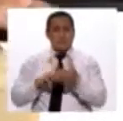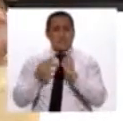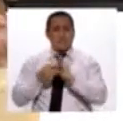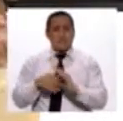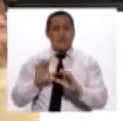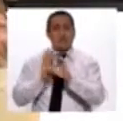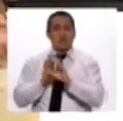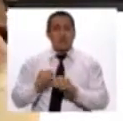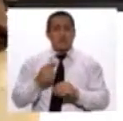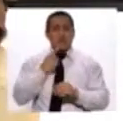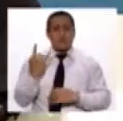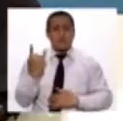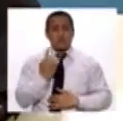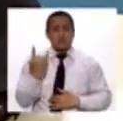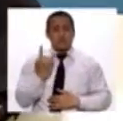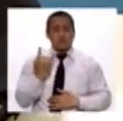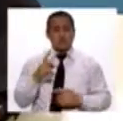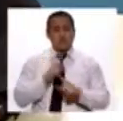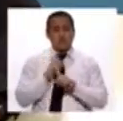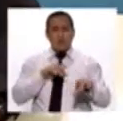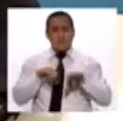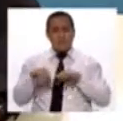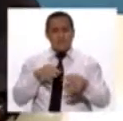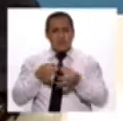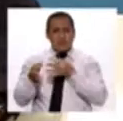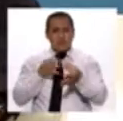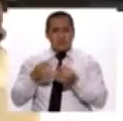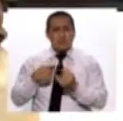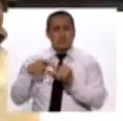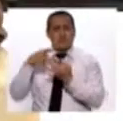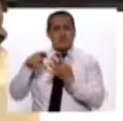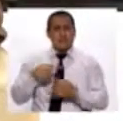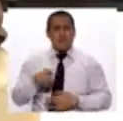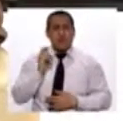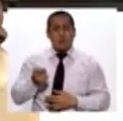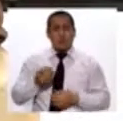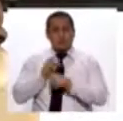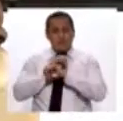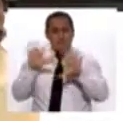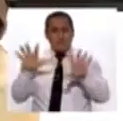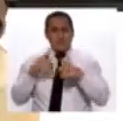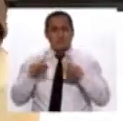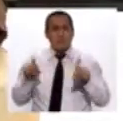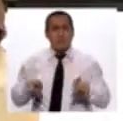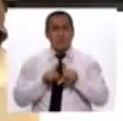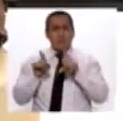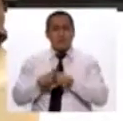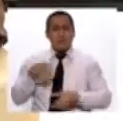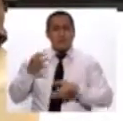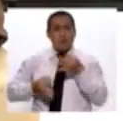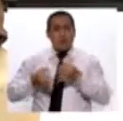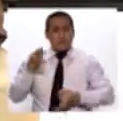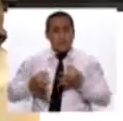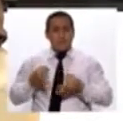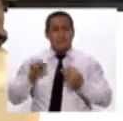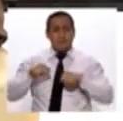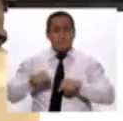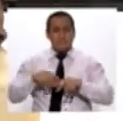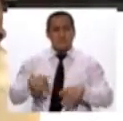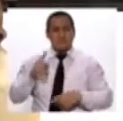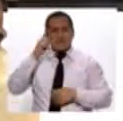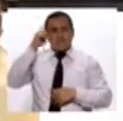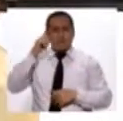la Constitución norteamericana no hace referencia a que los jueces tienen el control difuso, sin embargo, jurisprudencialmente se creó.